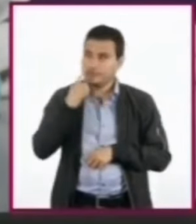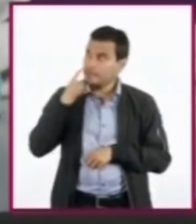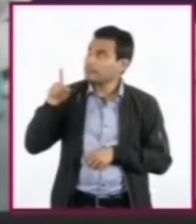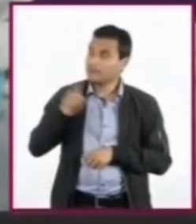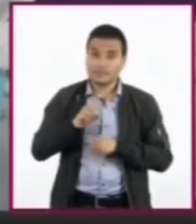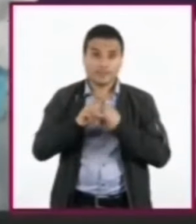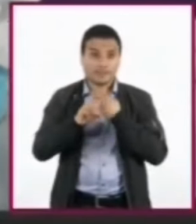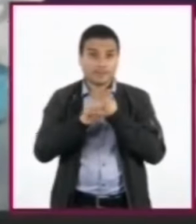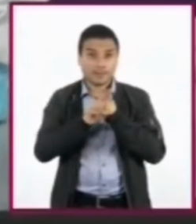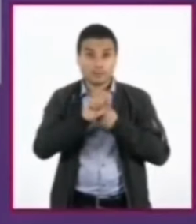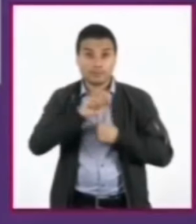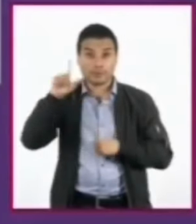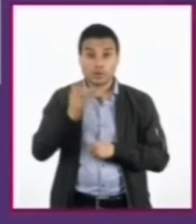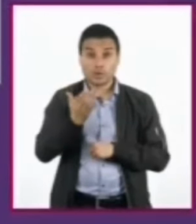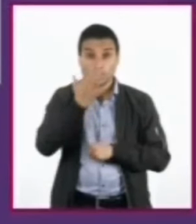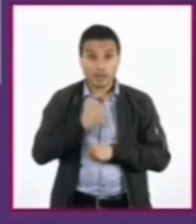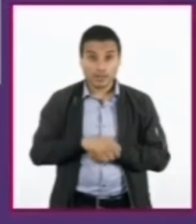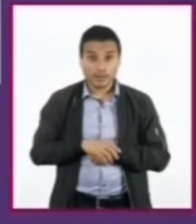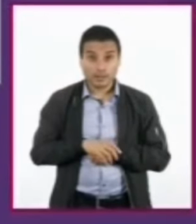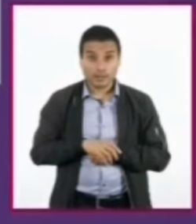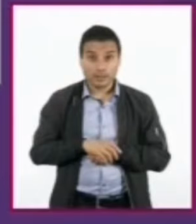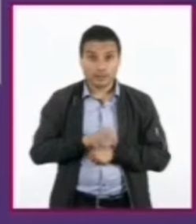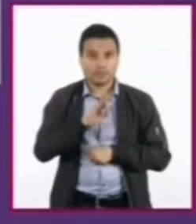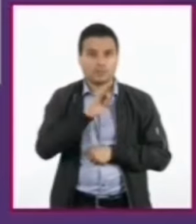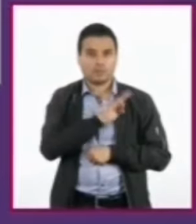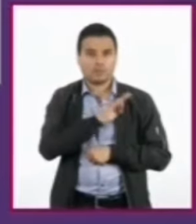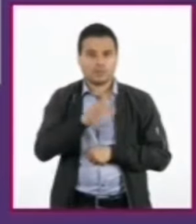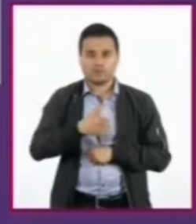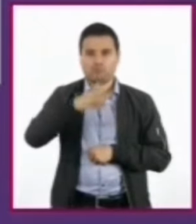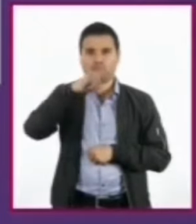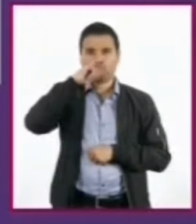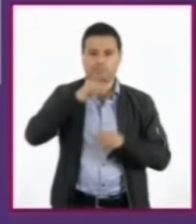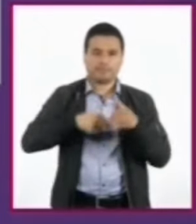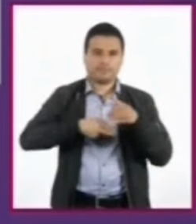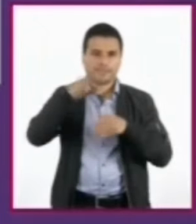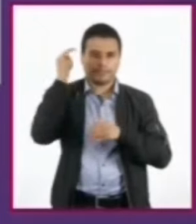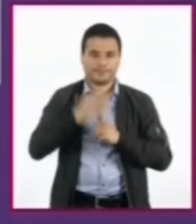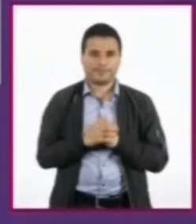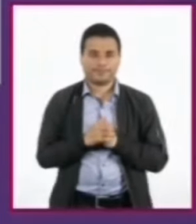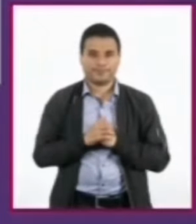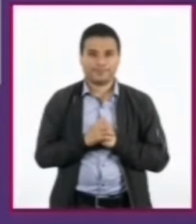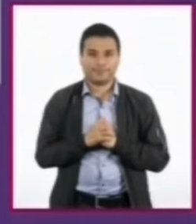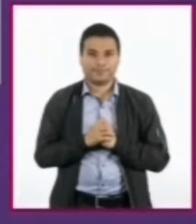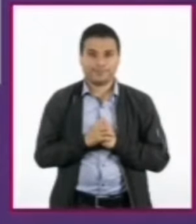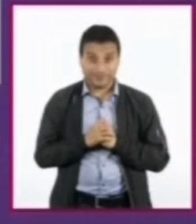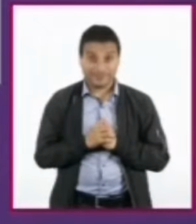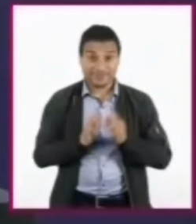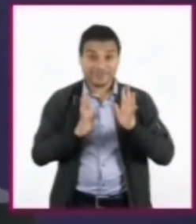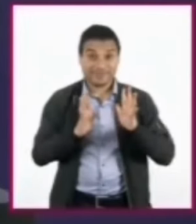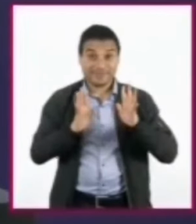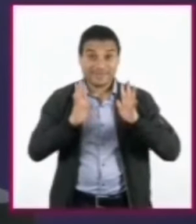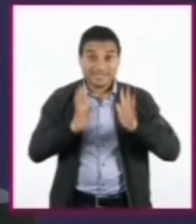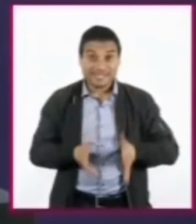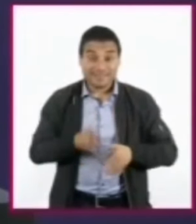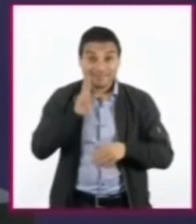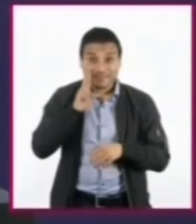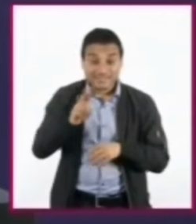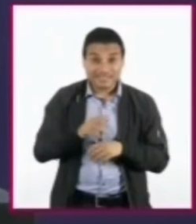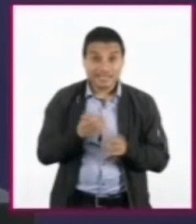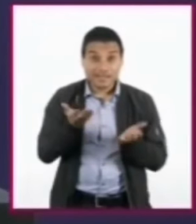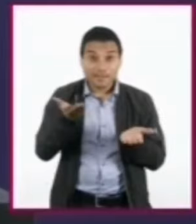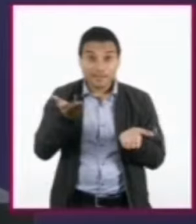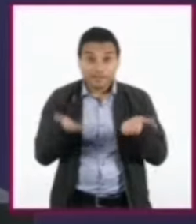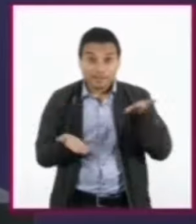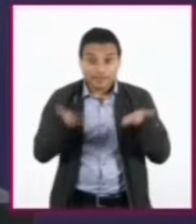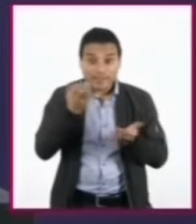por botellas de PET vacías de 225 mililitros. Como pudieron notar en la actividad experimental, la balanza fue